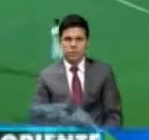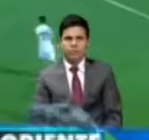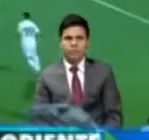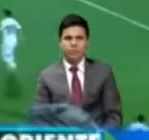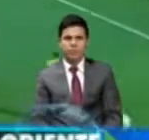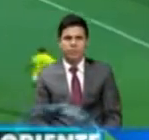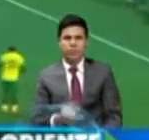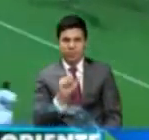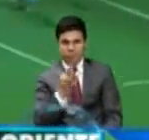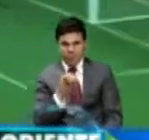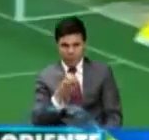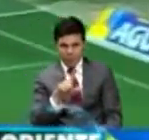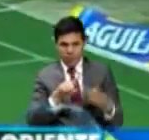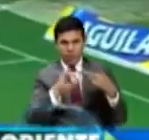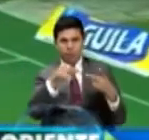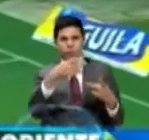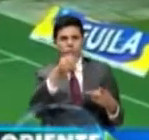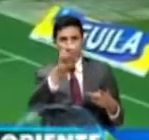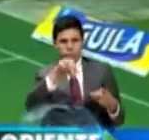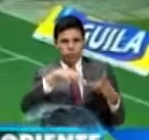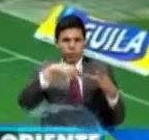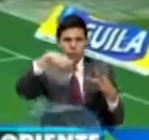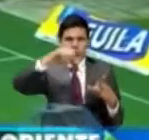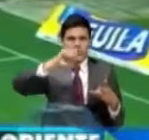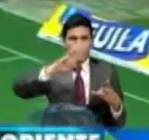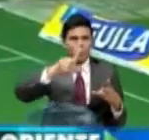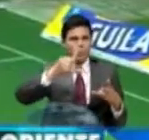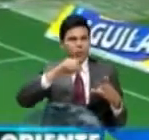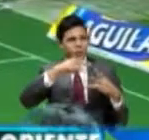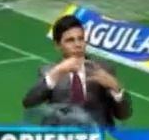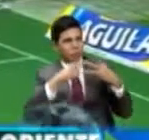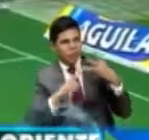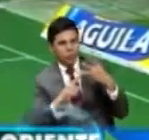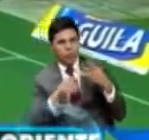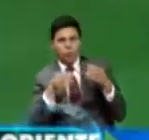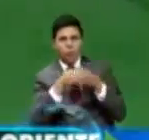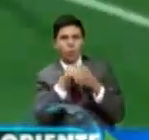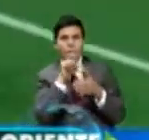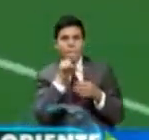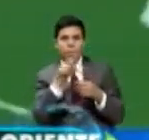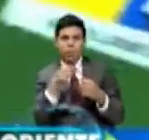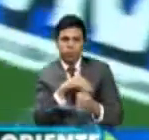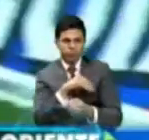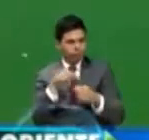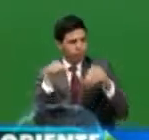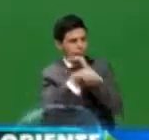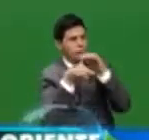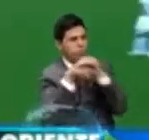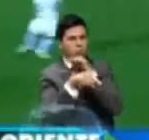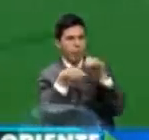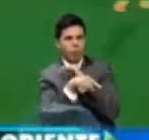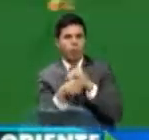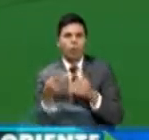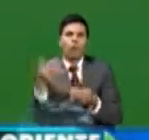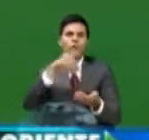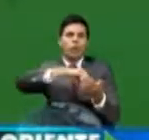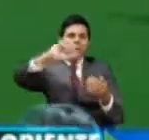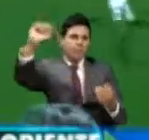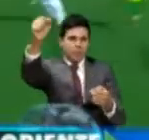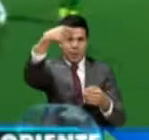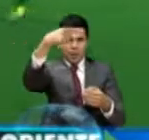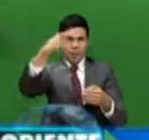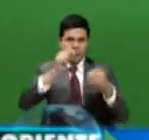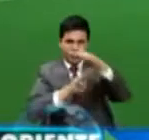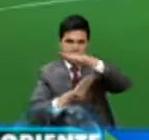Daniel Cataño, John Pérez y Pablo Rojas, que repitió celebración, Atlético Bucaramanga se impuso en casa ante Fortaleza y volvió a ser líder en el torneo